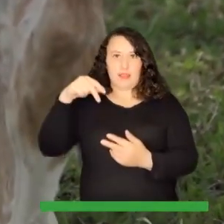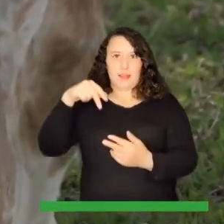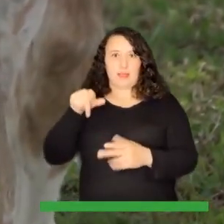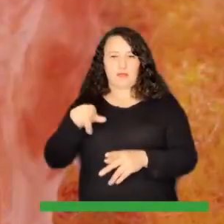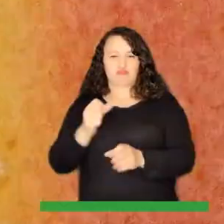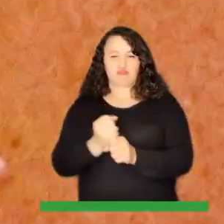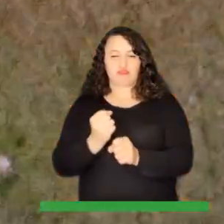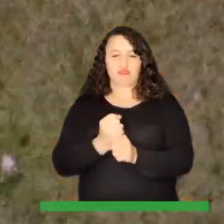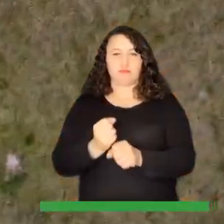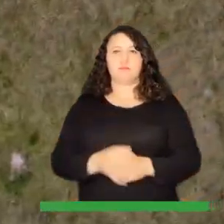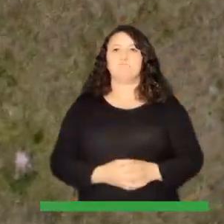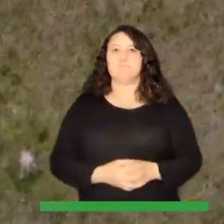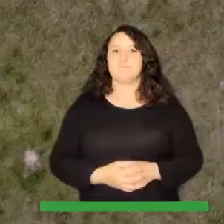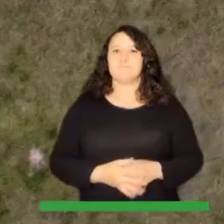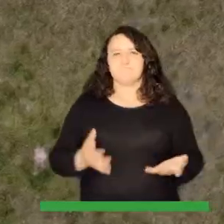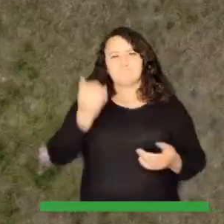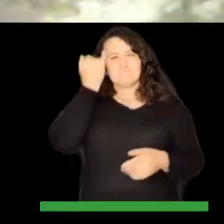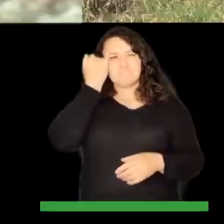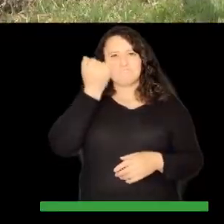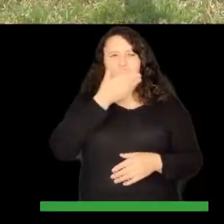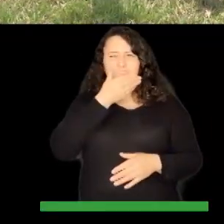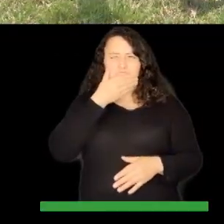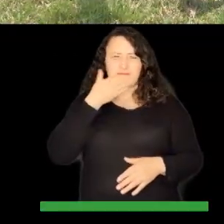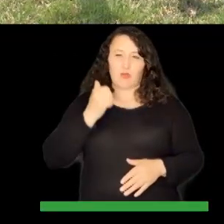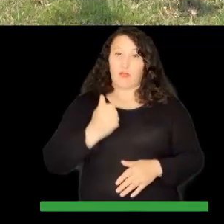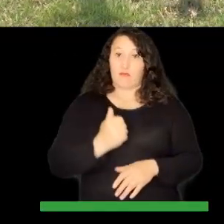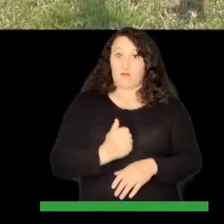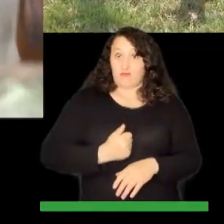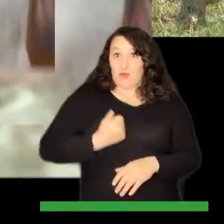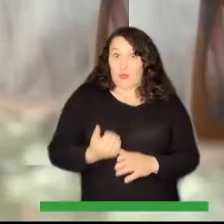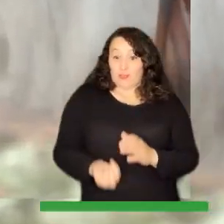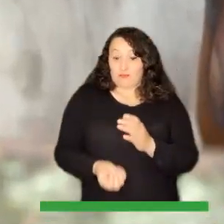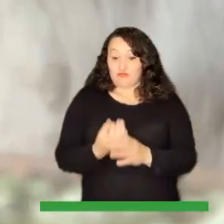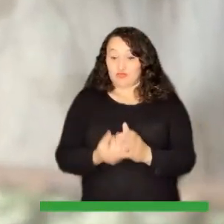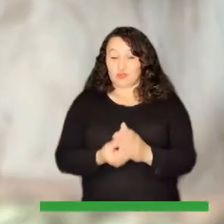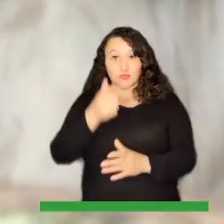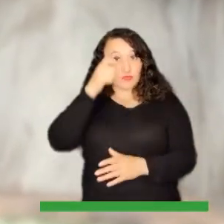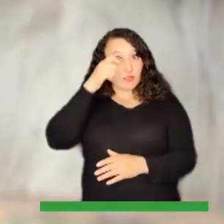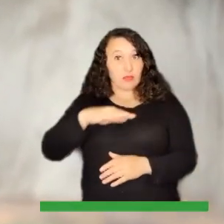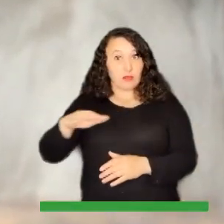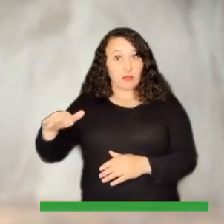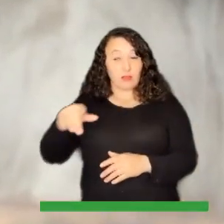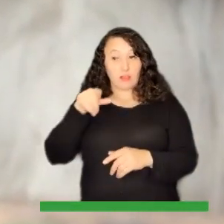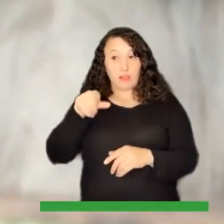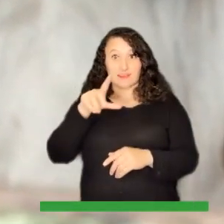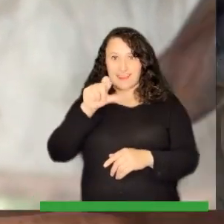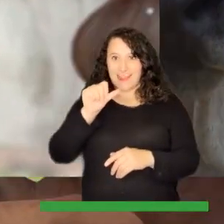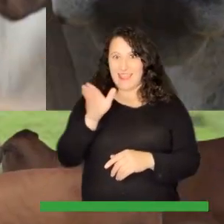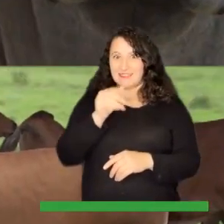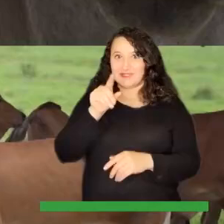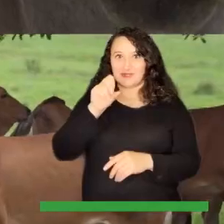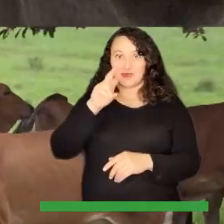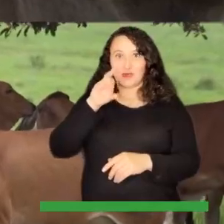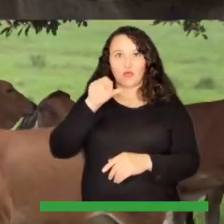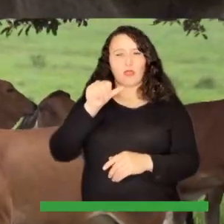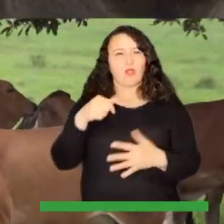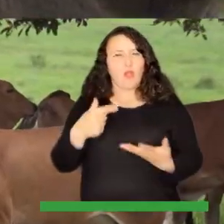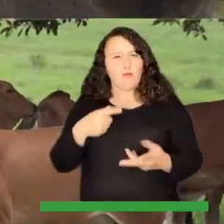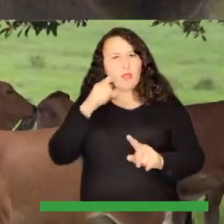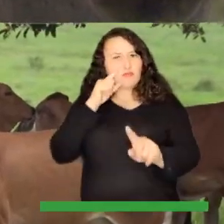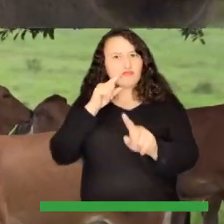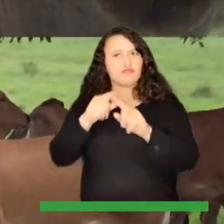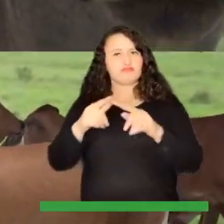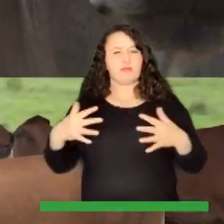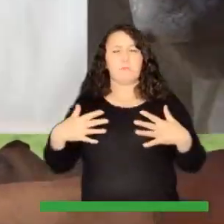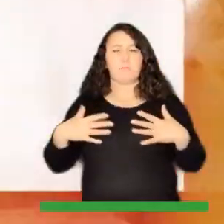genética. Con la idea de sacar el mejor provecho de su producción, la ganadería La Sonora decidió apostarle a las prácticas de bienestar